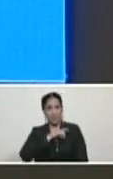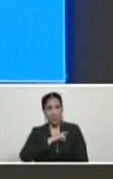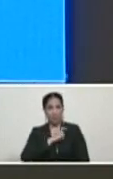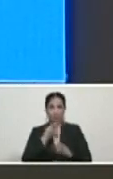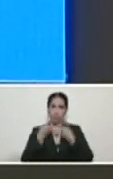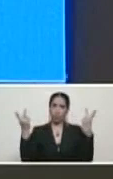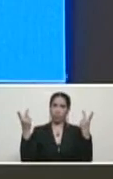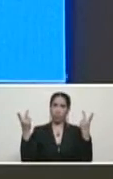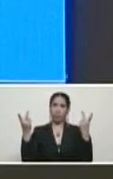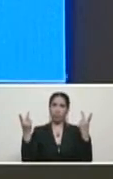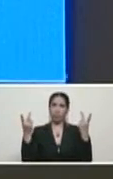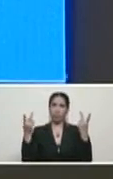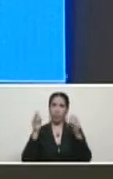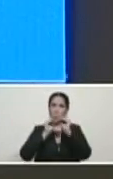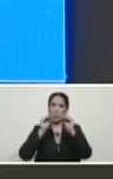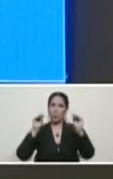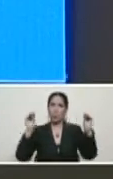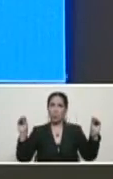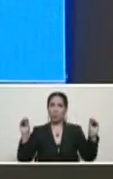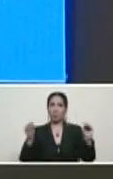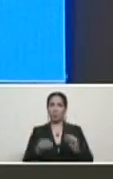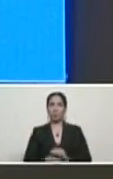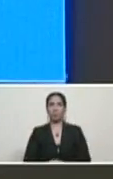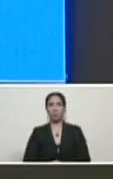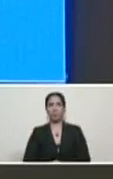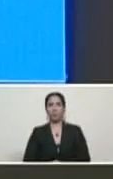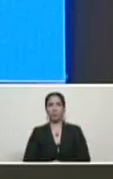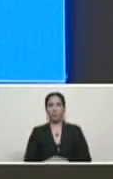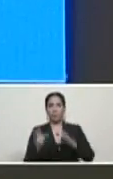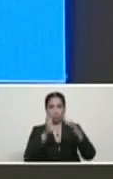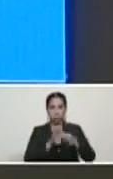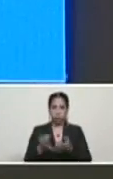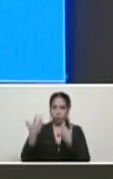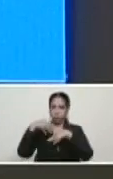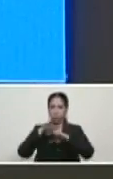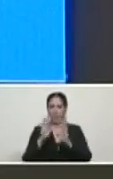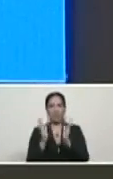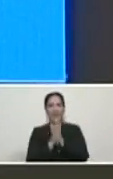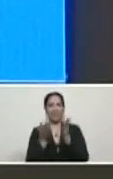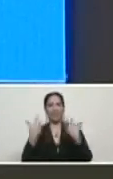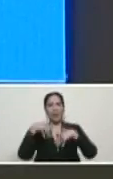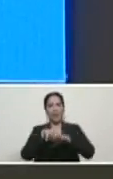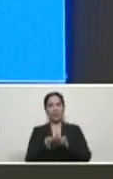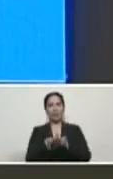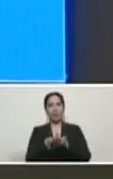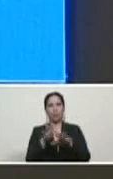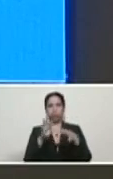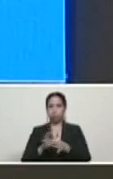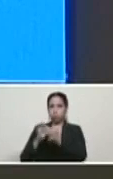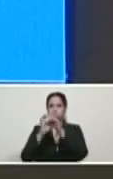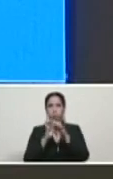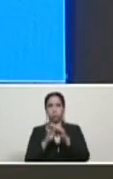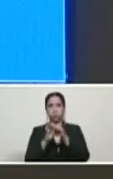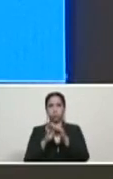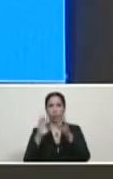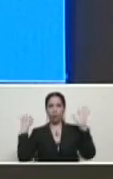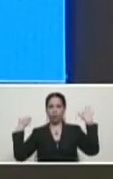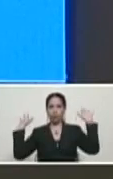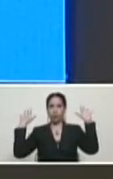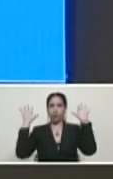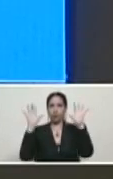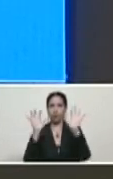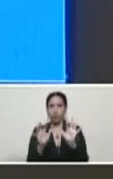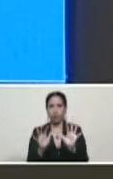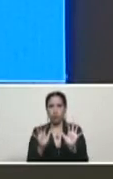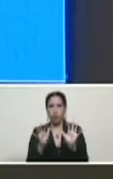una alerta, un llamado a sus aliadas de la Santa Alianza para que vinieran con su poder